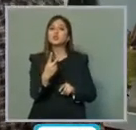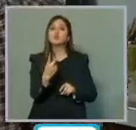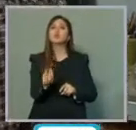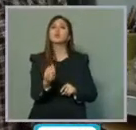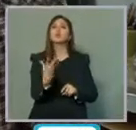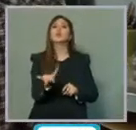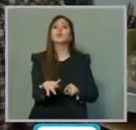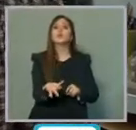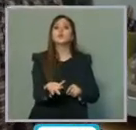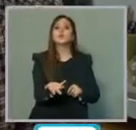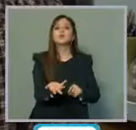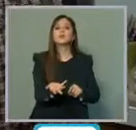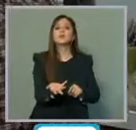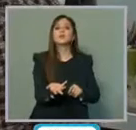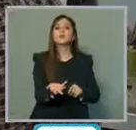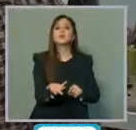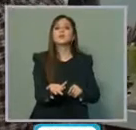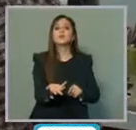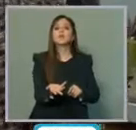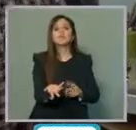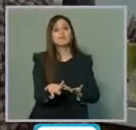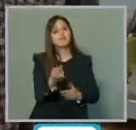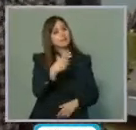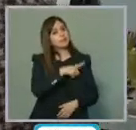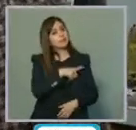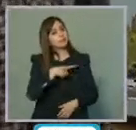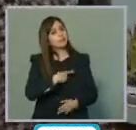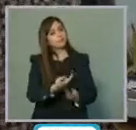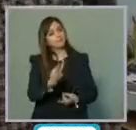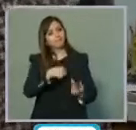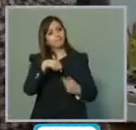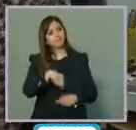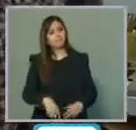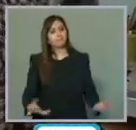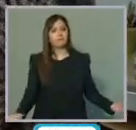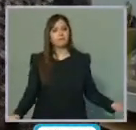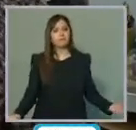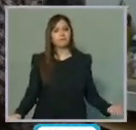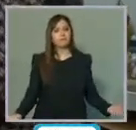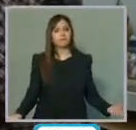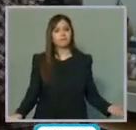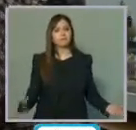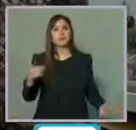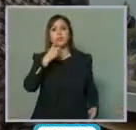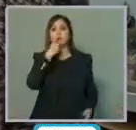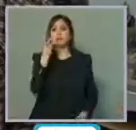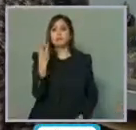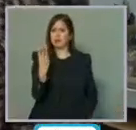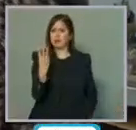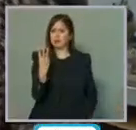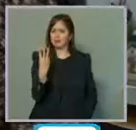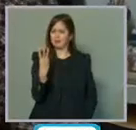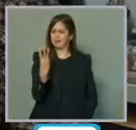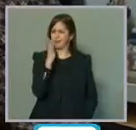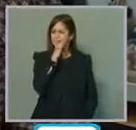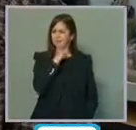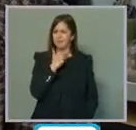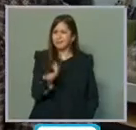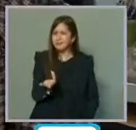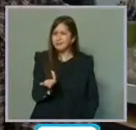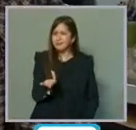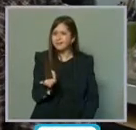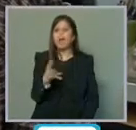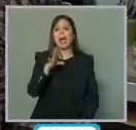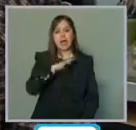¿Cuántas son? Tienes que venir a Mad Magic, Sí, tío Alberto. maestro, pues ya me está diciendo que 3. Bueno, hay